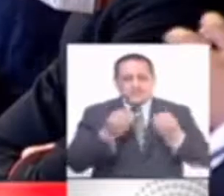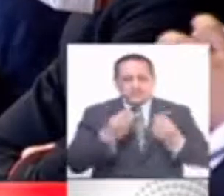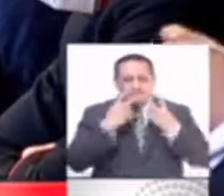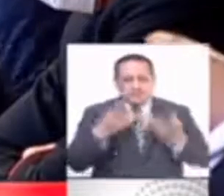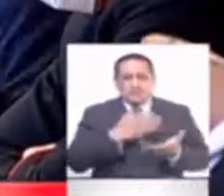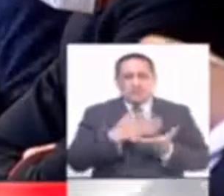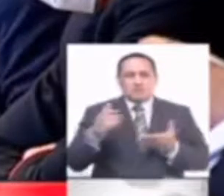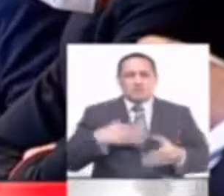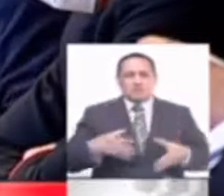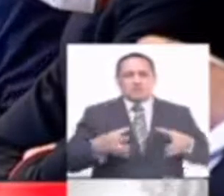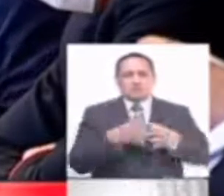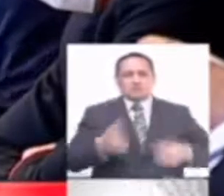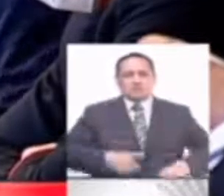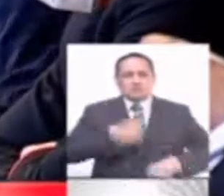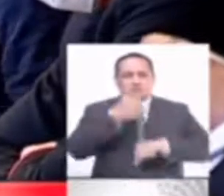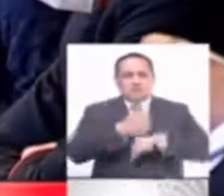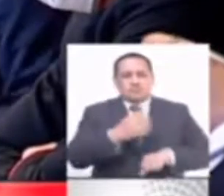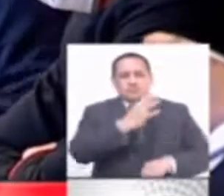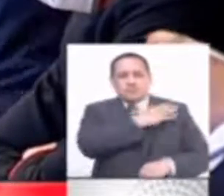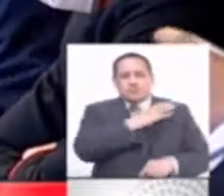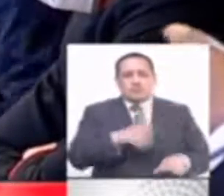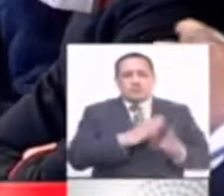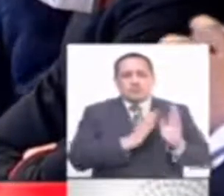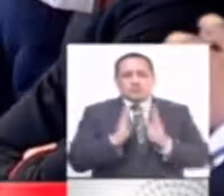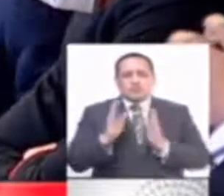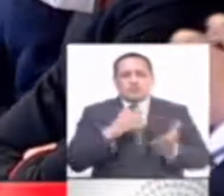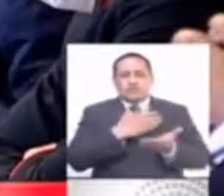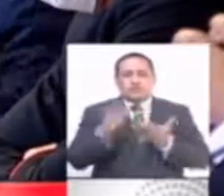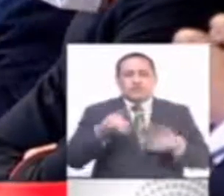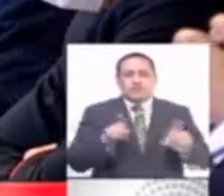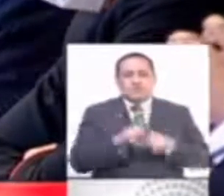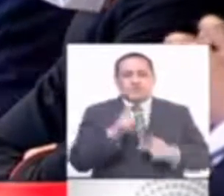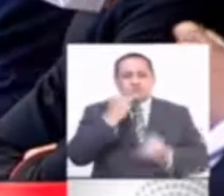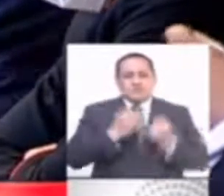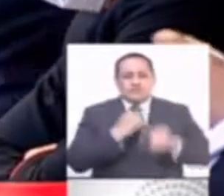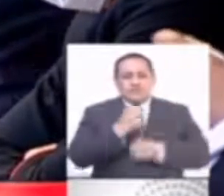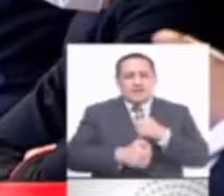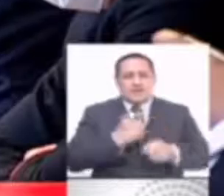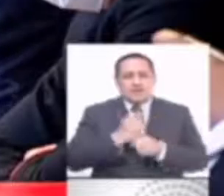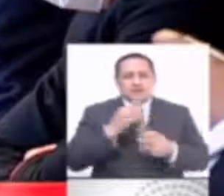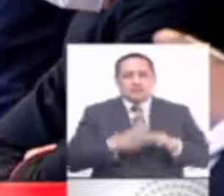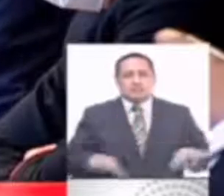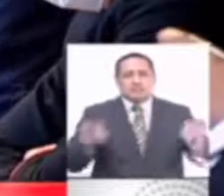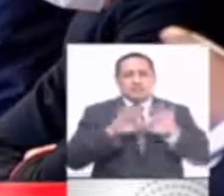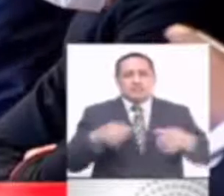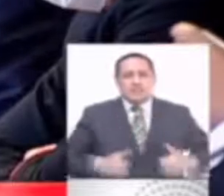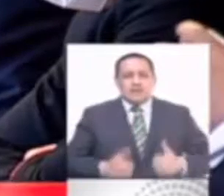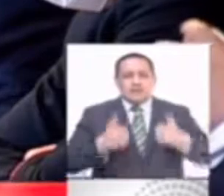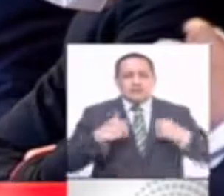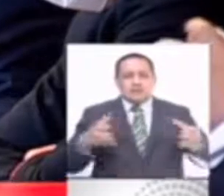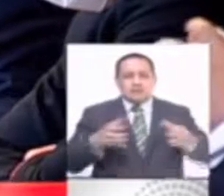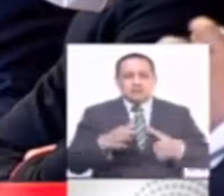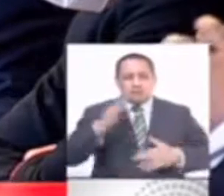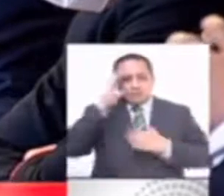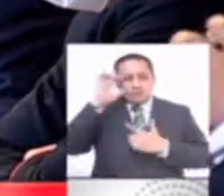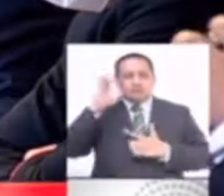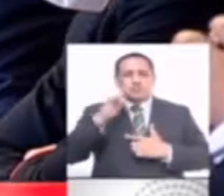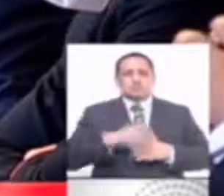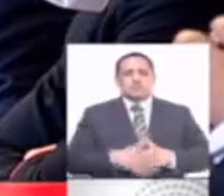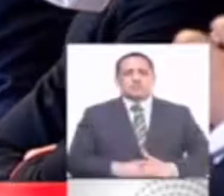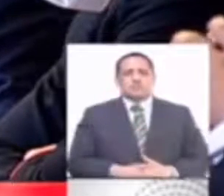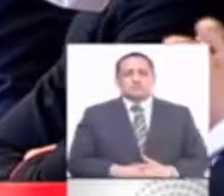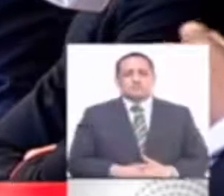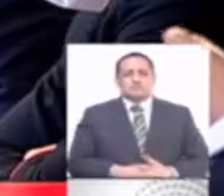sacar a un comandante general en pleno proceso de cambio, colocación de fin de año, que es importantísimo en la vida de las Fuerzas Armadas?